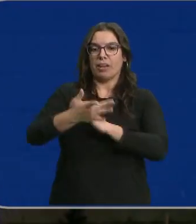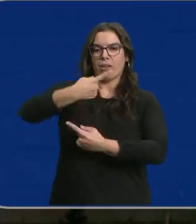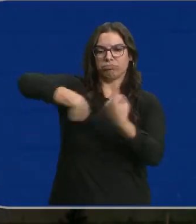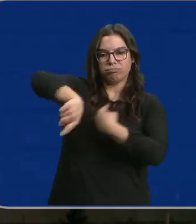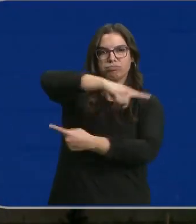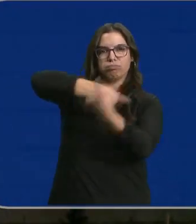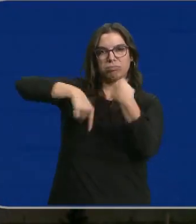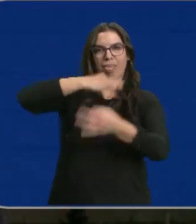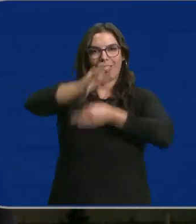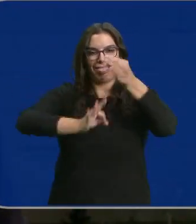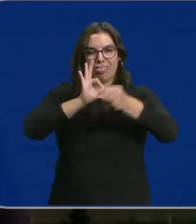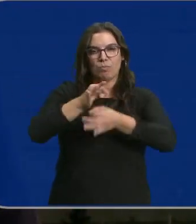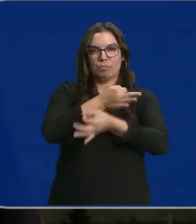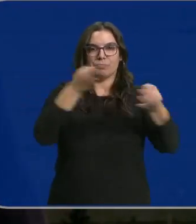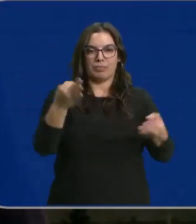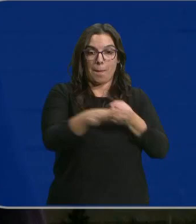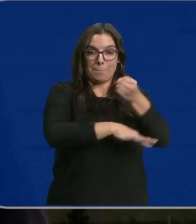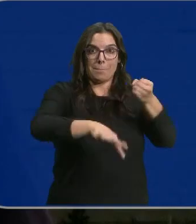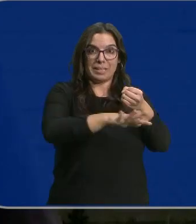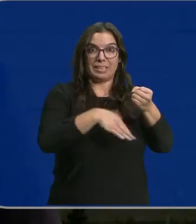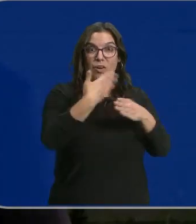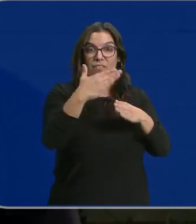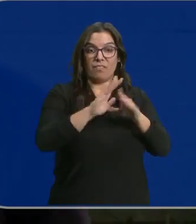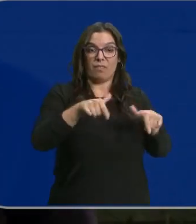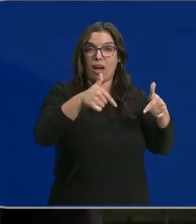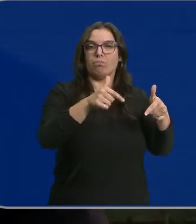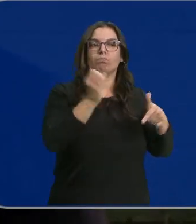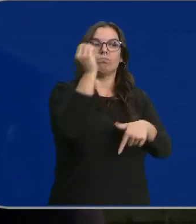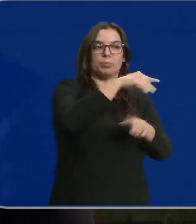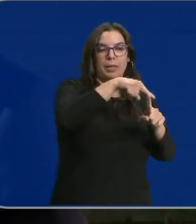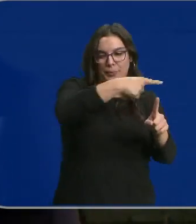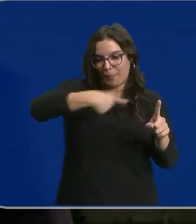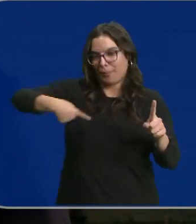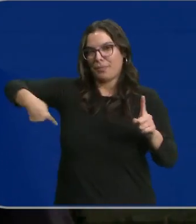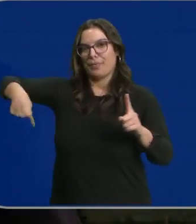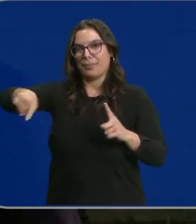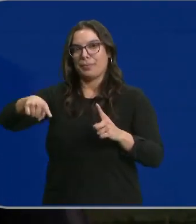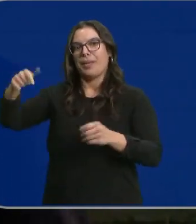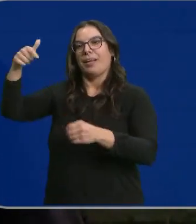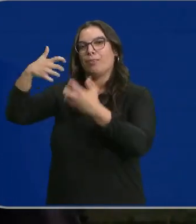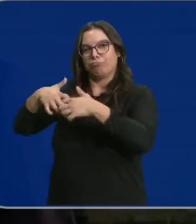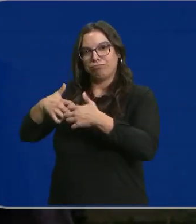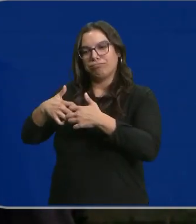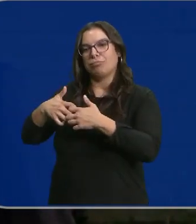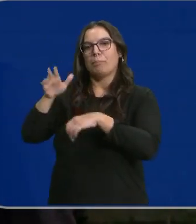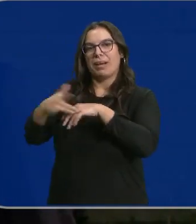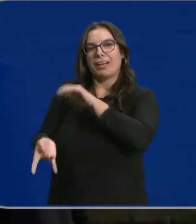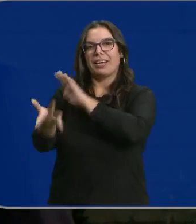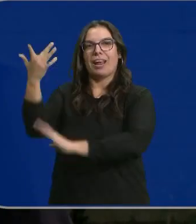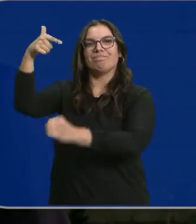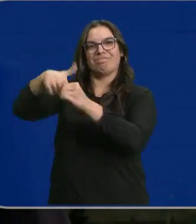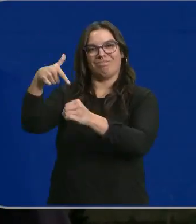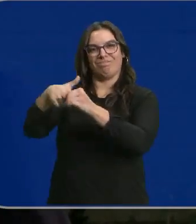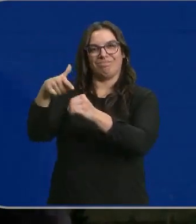círculo recogiendo materia prima, que es un residuo, y luego llevándolo al final a nuestros centros productivos para generar